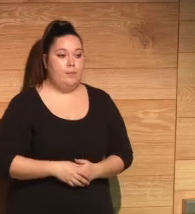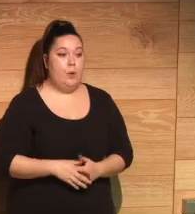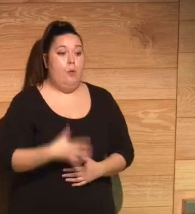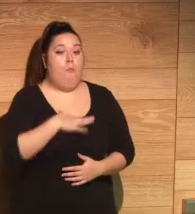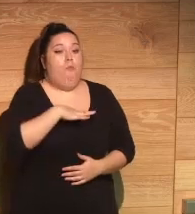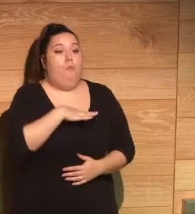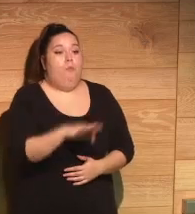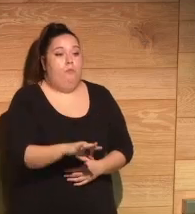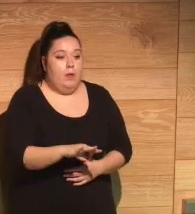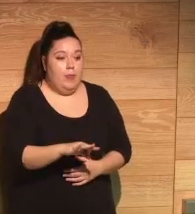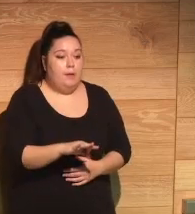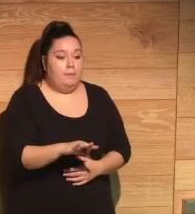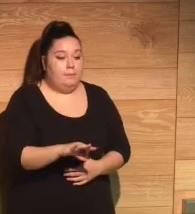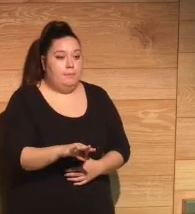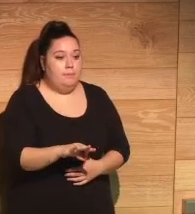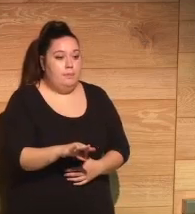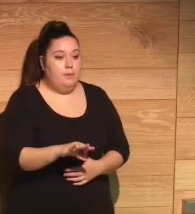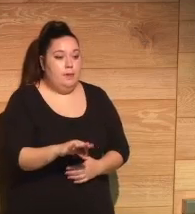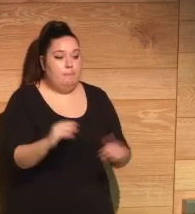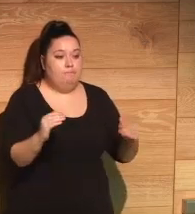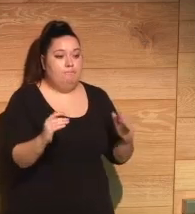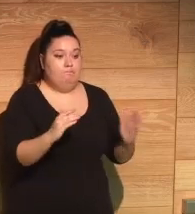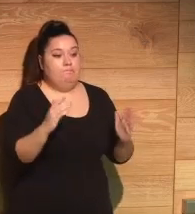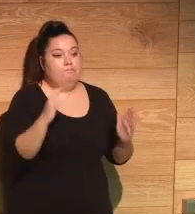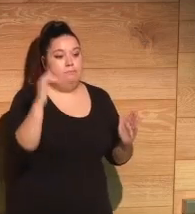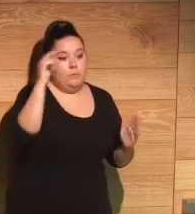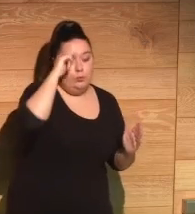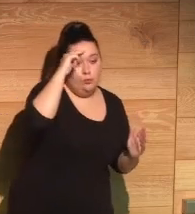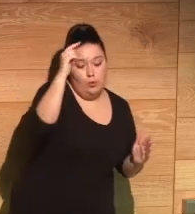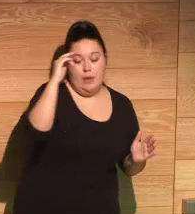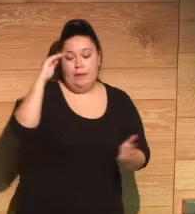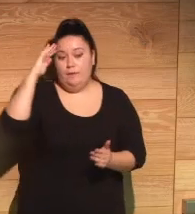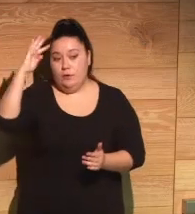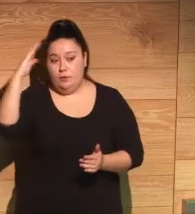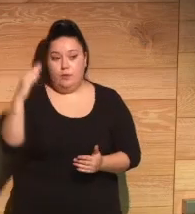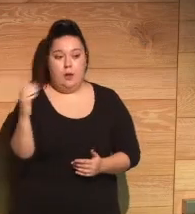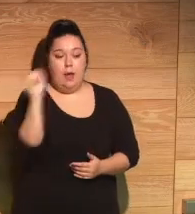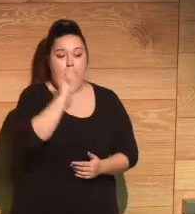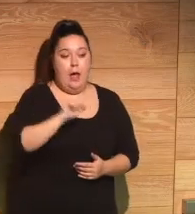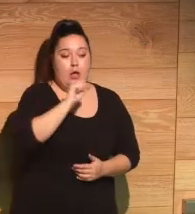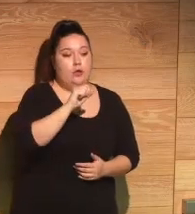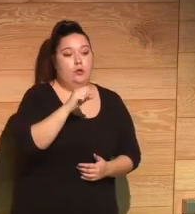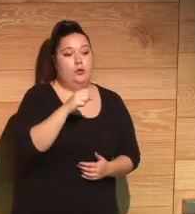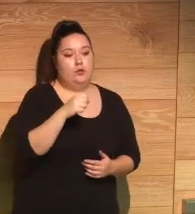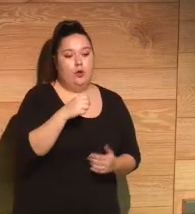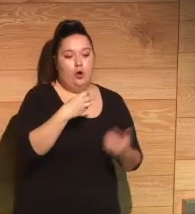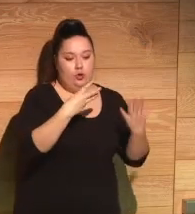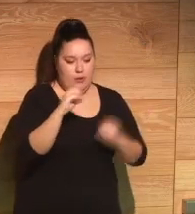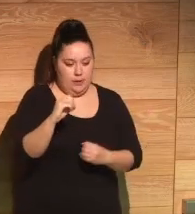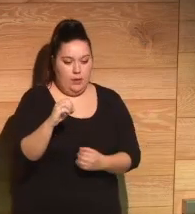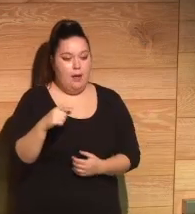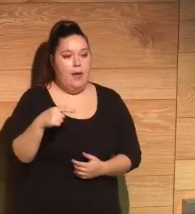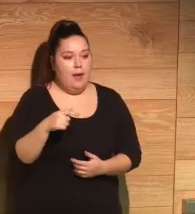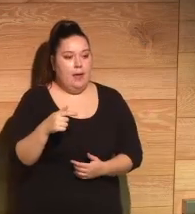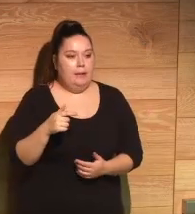pelotazo en ciertos tramos culturales o filosóficos, etcétera, en los años 80, pues también lo hay a día de hoy en